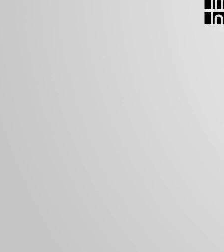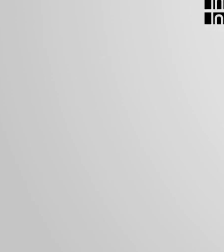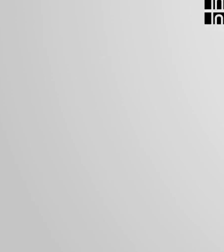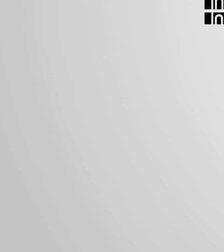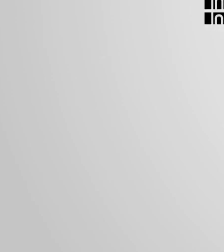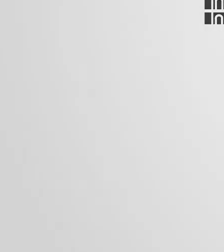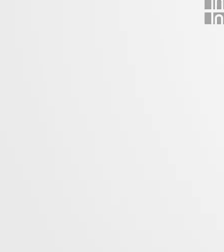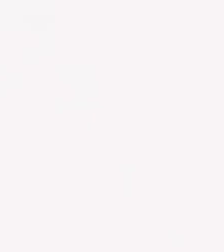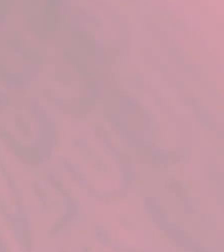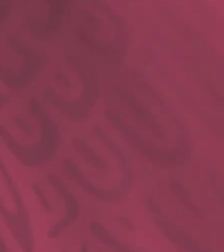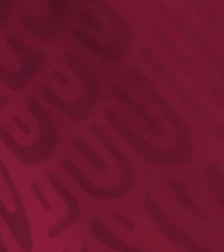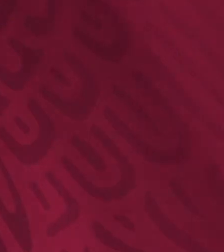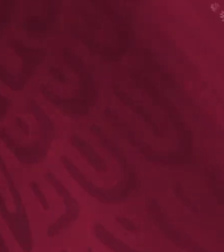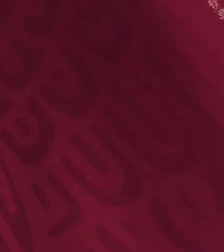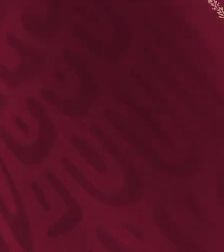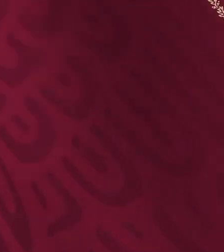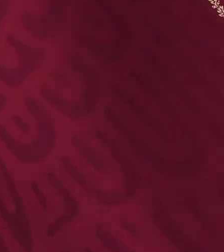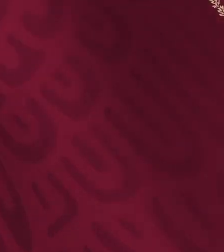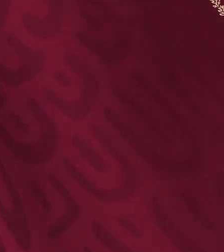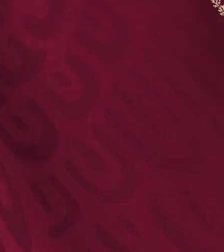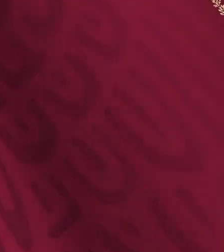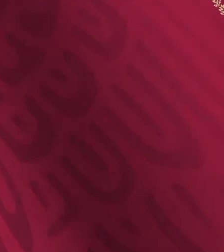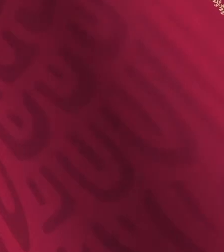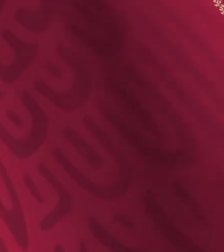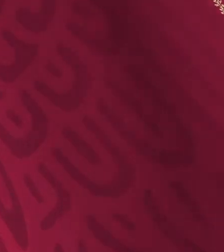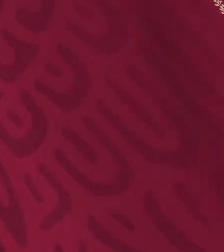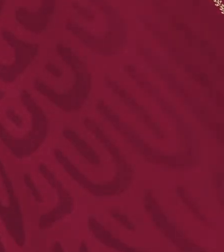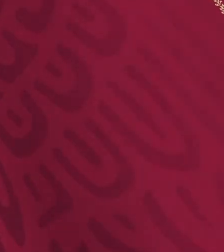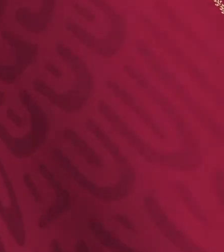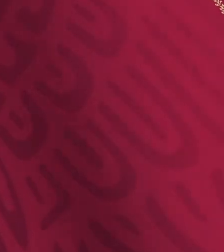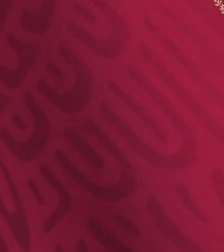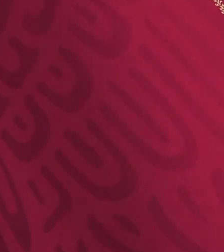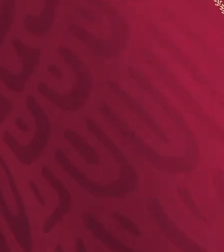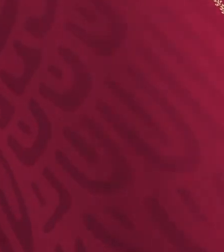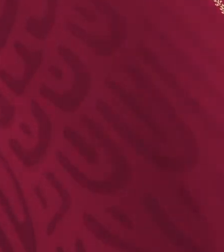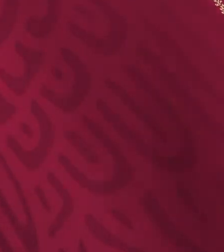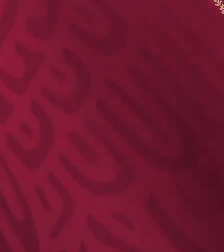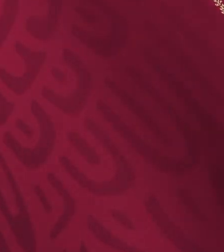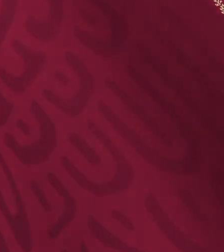Gobierno de México.